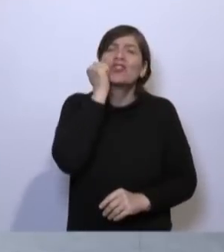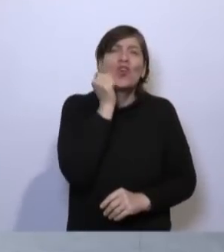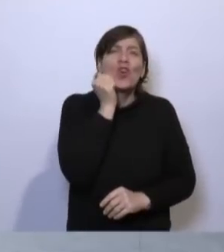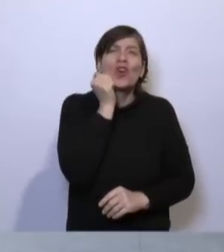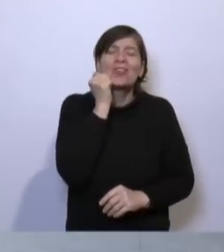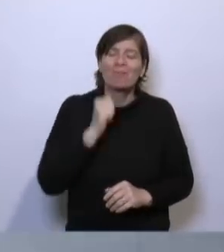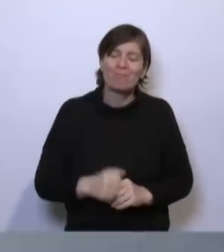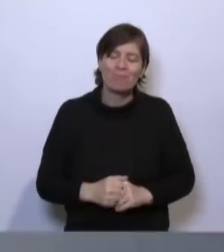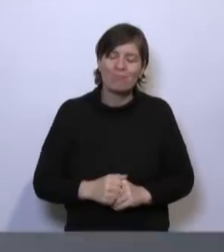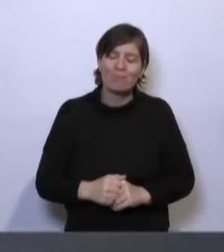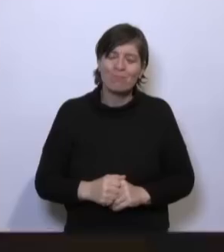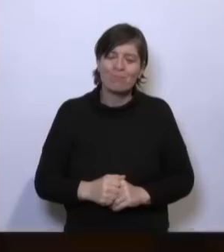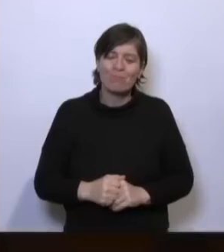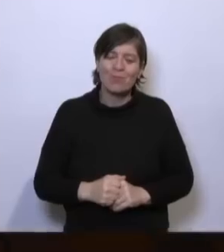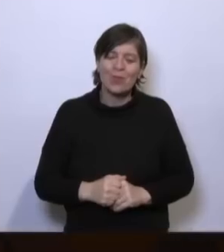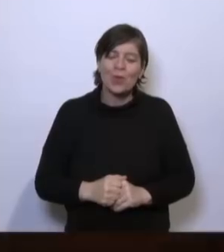Señor.